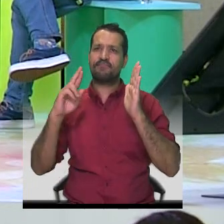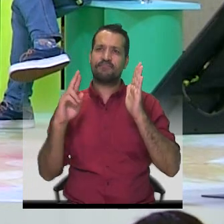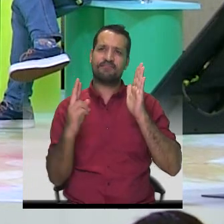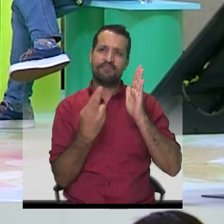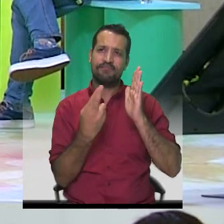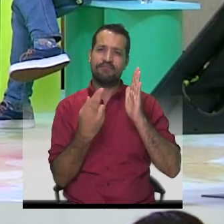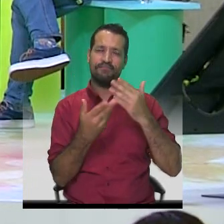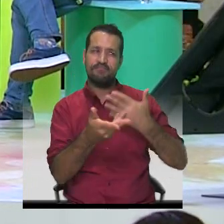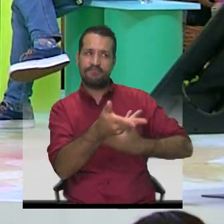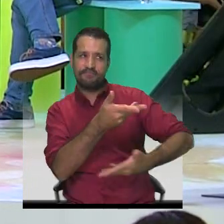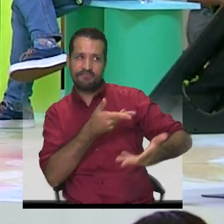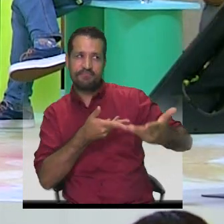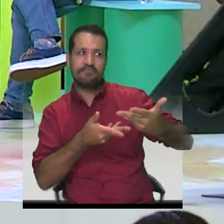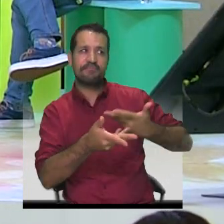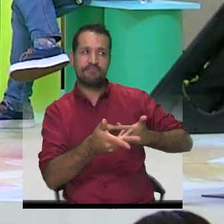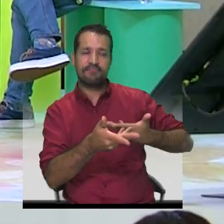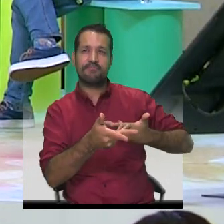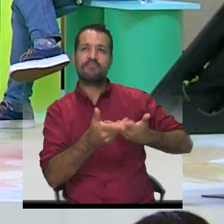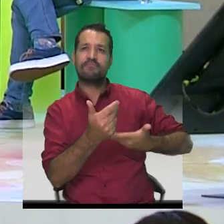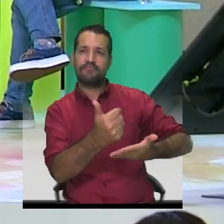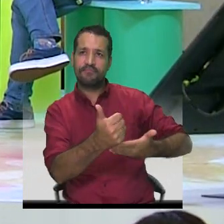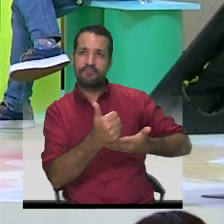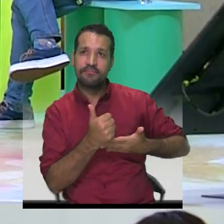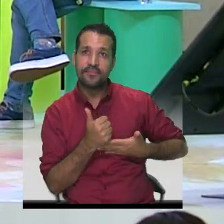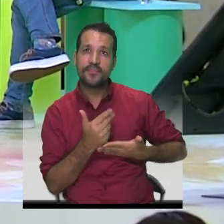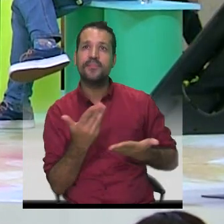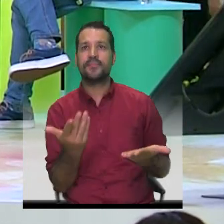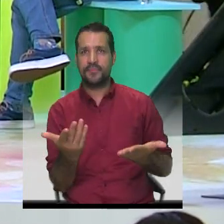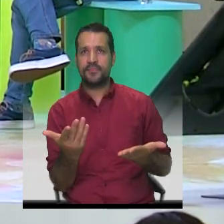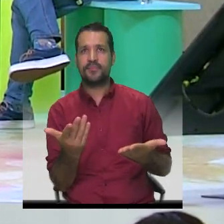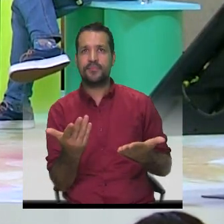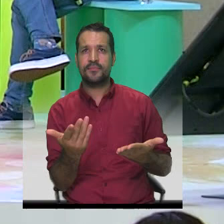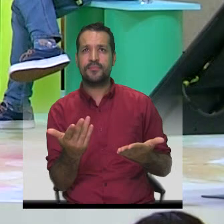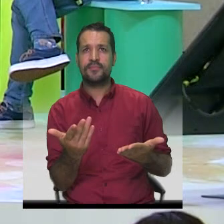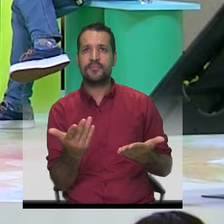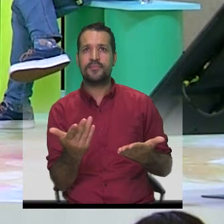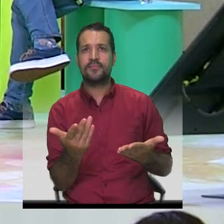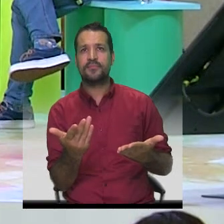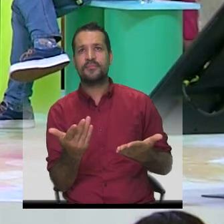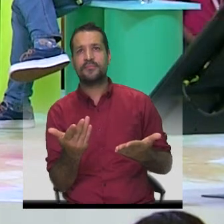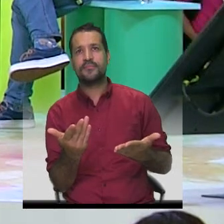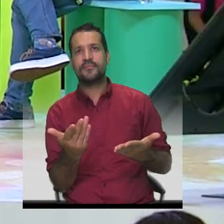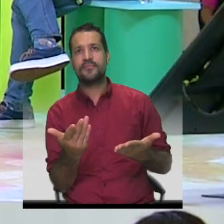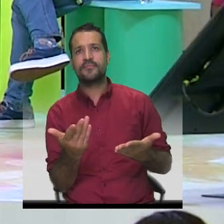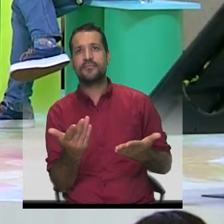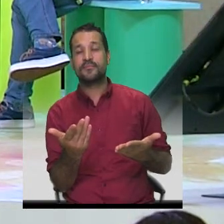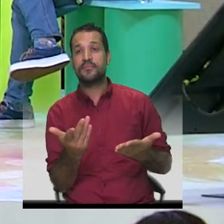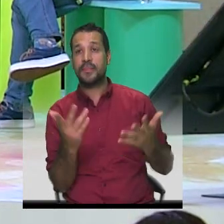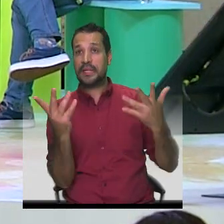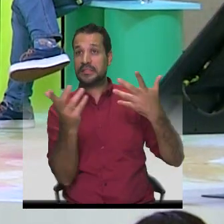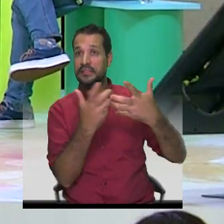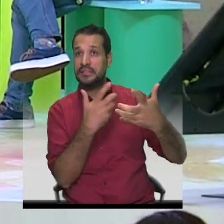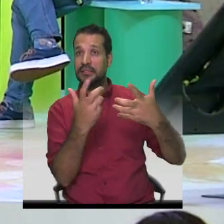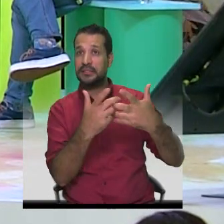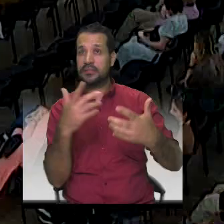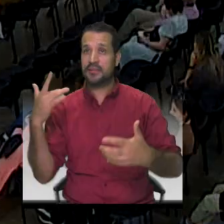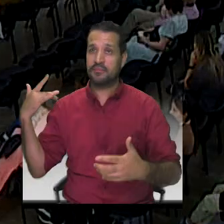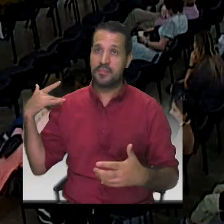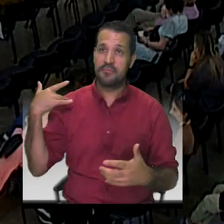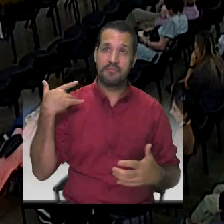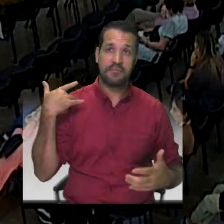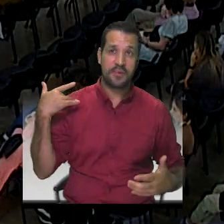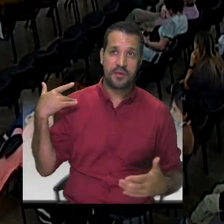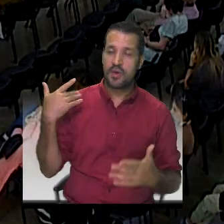ellas va a permitirnos llevar obviamente también al sistema, cualquiera que sea